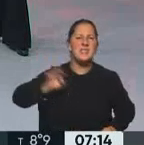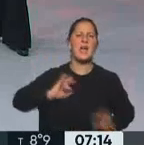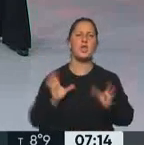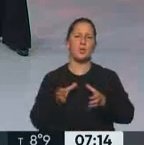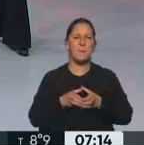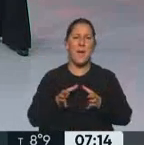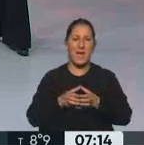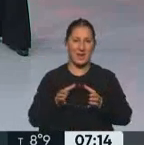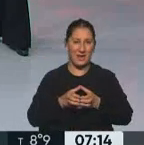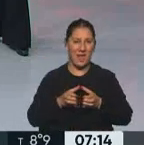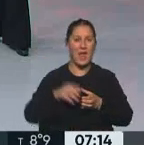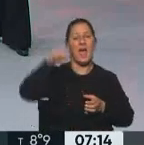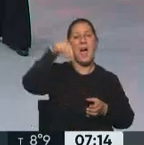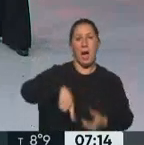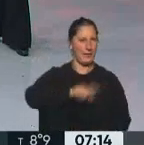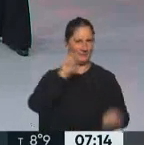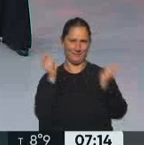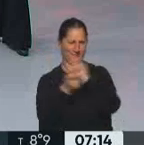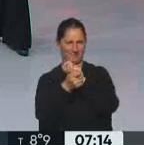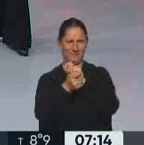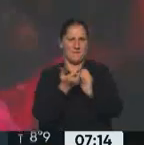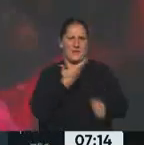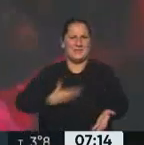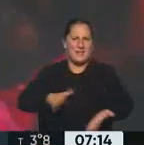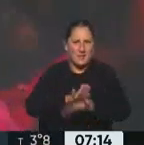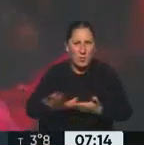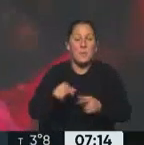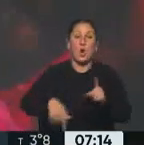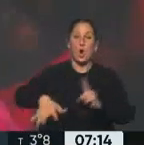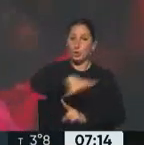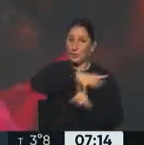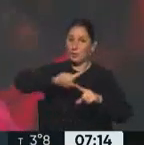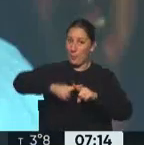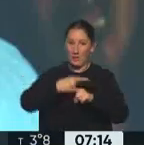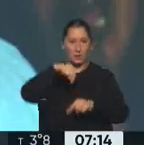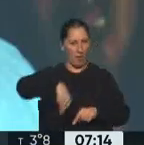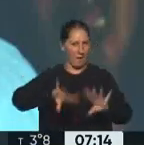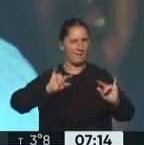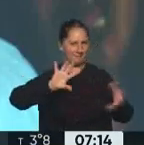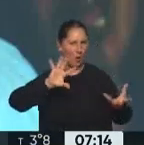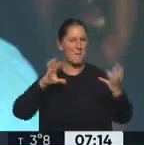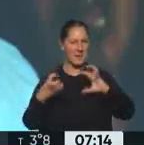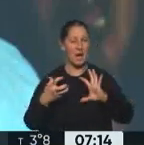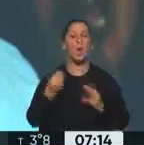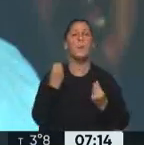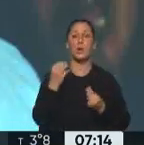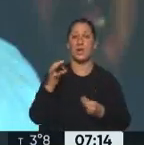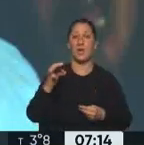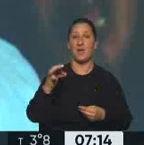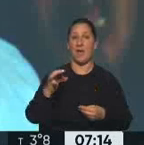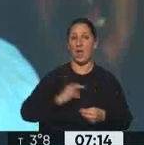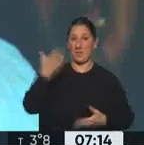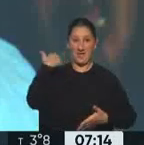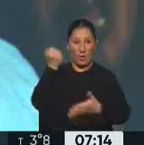Merkel, pronunciar ahora su nombre. Scholz suena extraño. Exactamente. Pero además en este contexto político complicado, ¿no? Por bueno, lo que sucedió. Asumió, claro, a fines del año pasado estalló